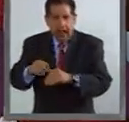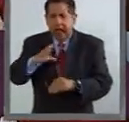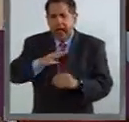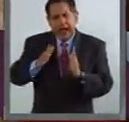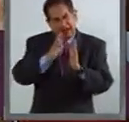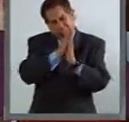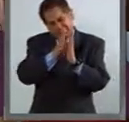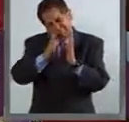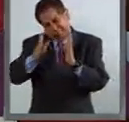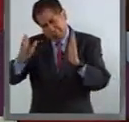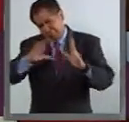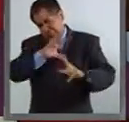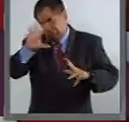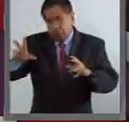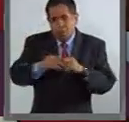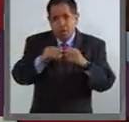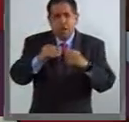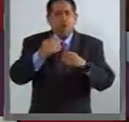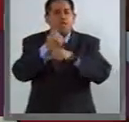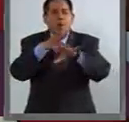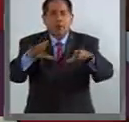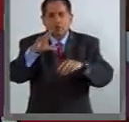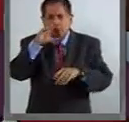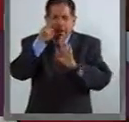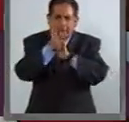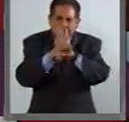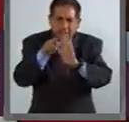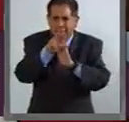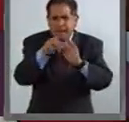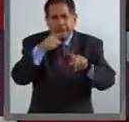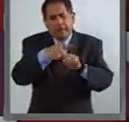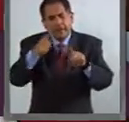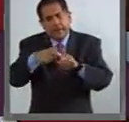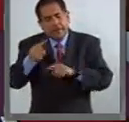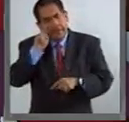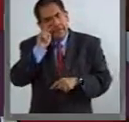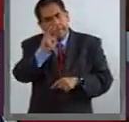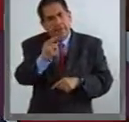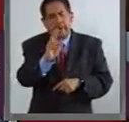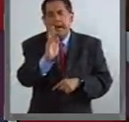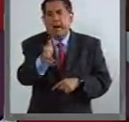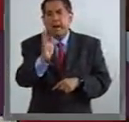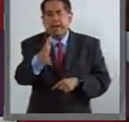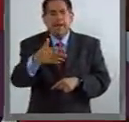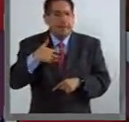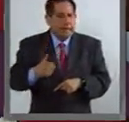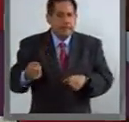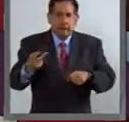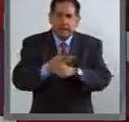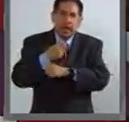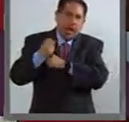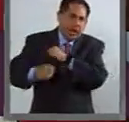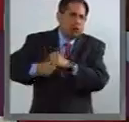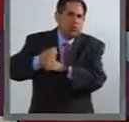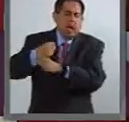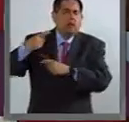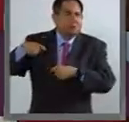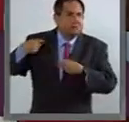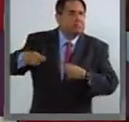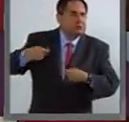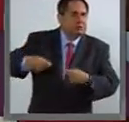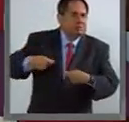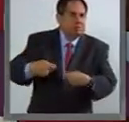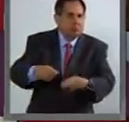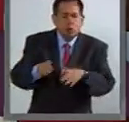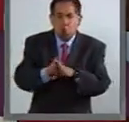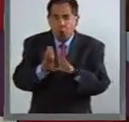digital que permite a la gente poder recuperar la información de lo que ha sucedido con el paso de los años con las